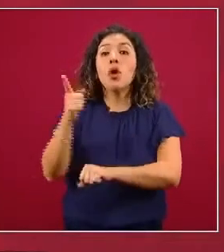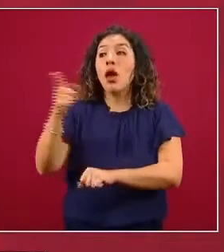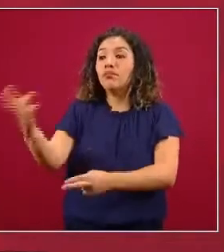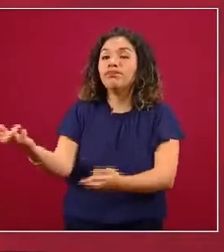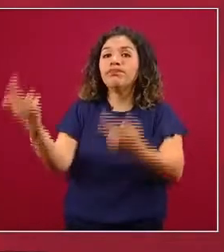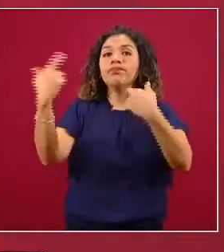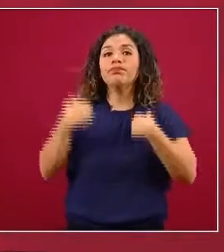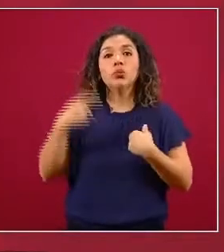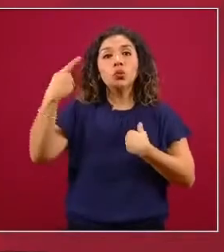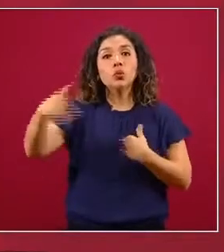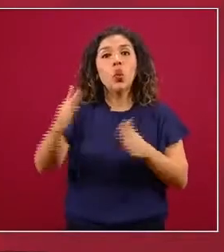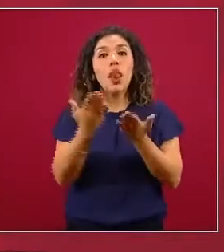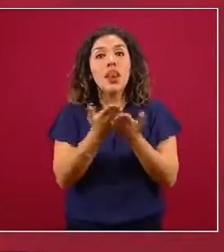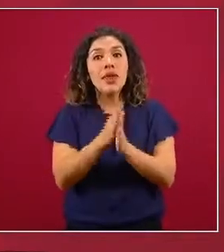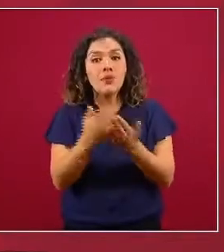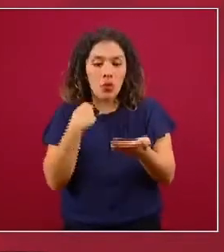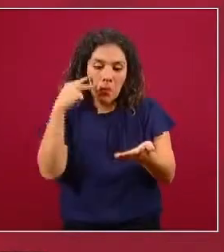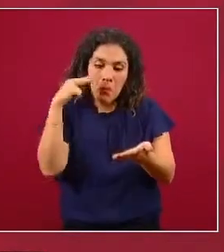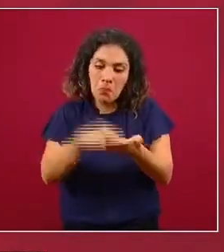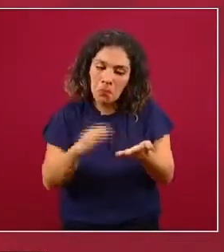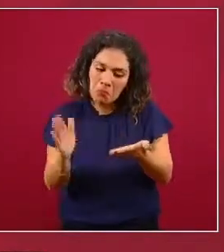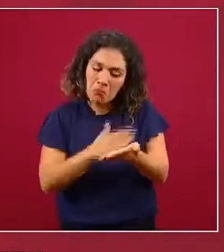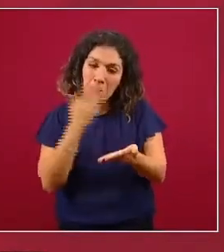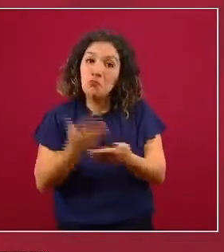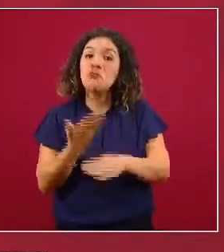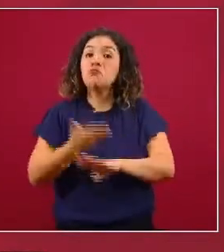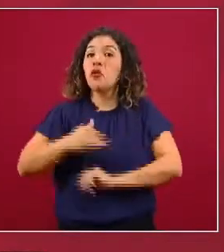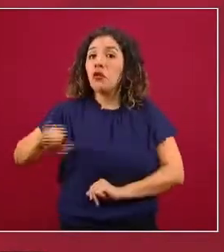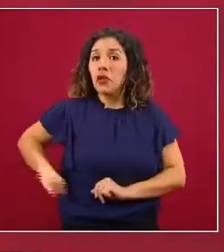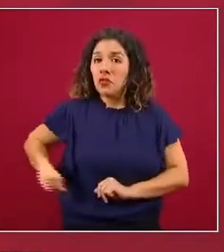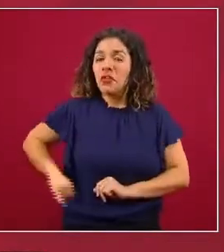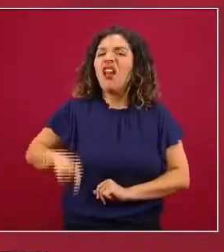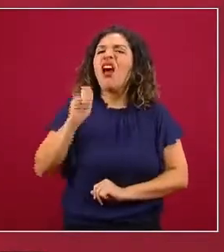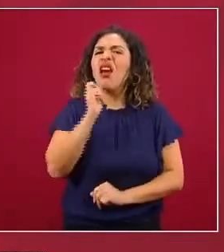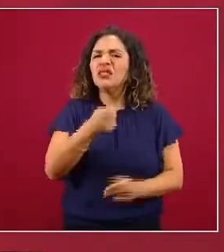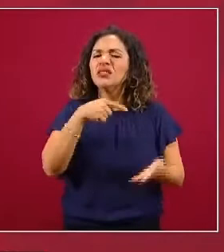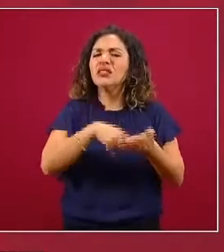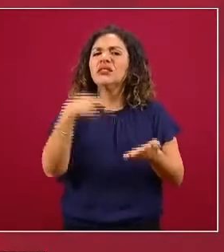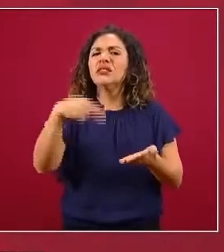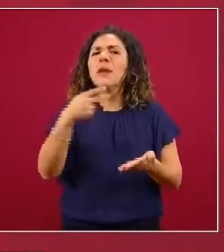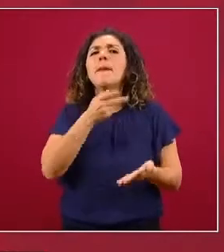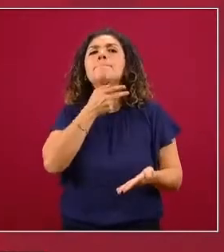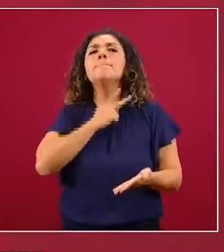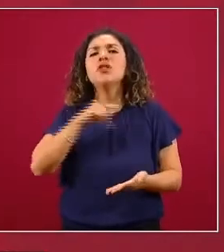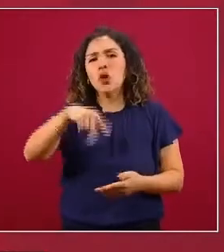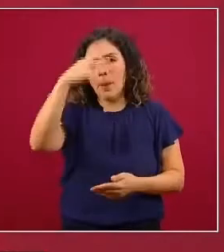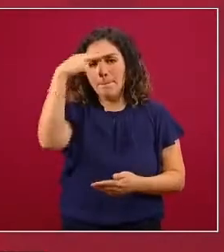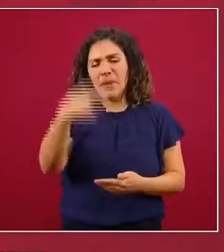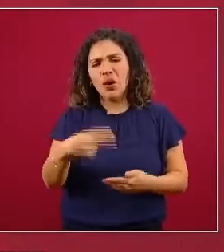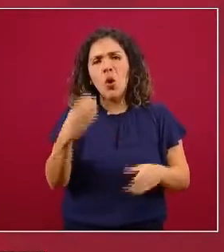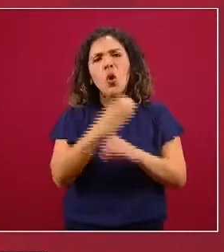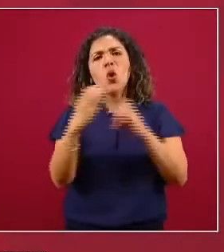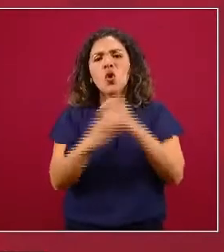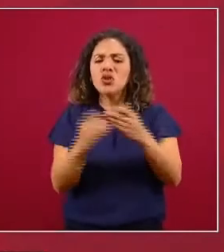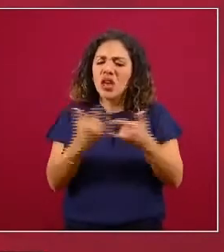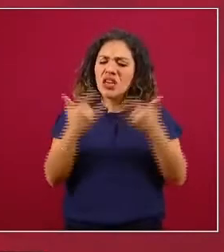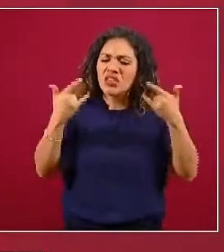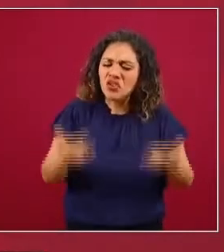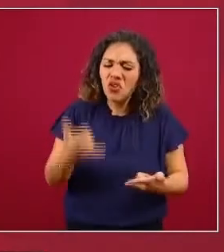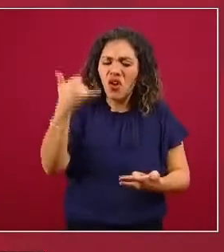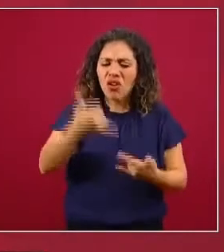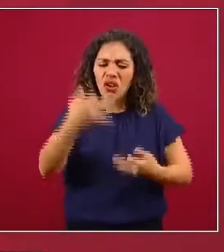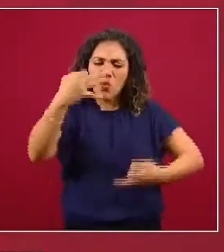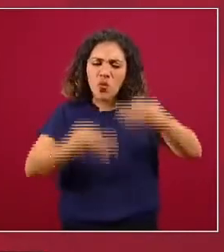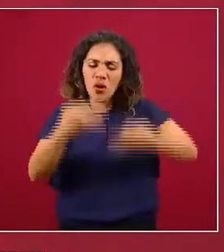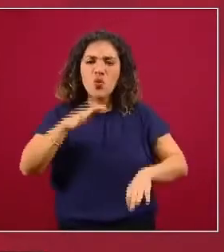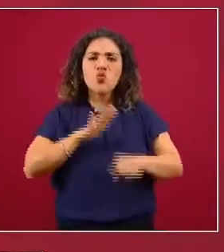su libro, que ya lo hojeé y me parece que está muy interesante, que se titula Petróleo en México, aspectos históricos y jurídicos